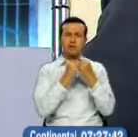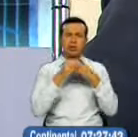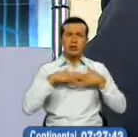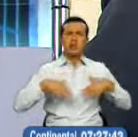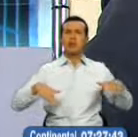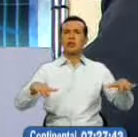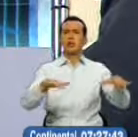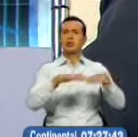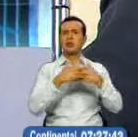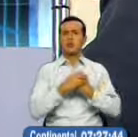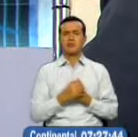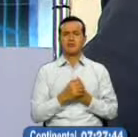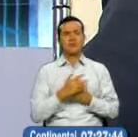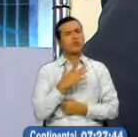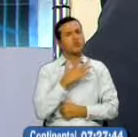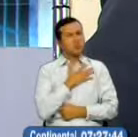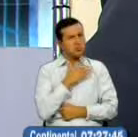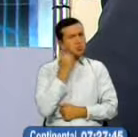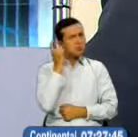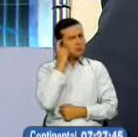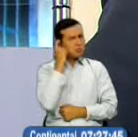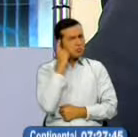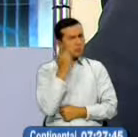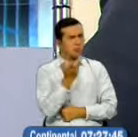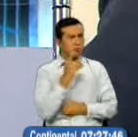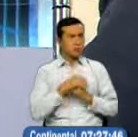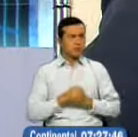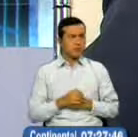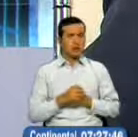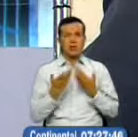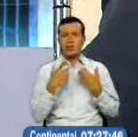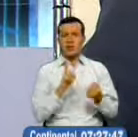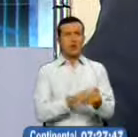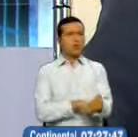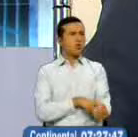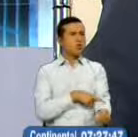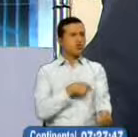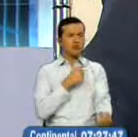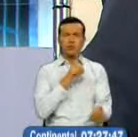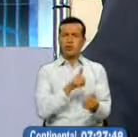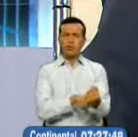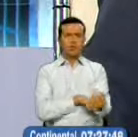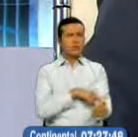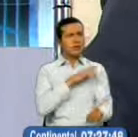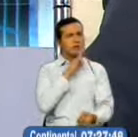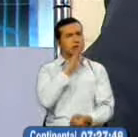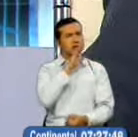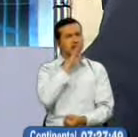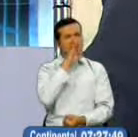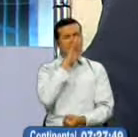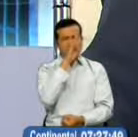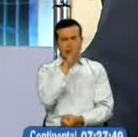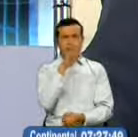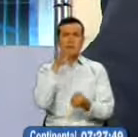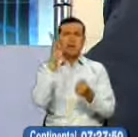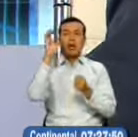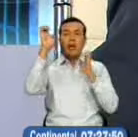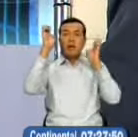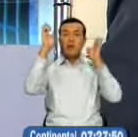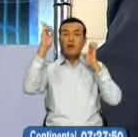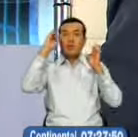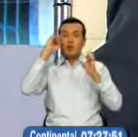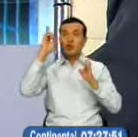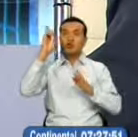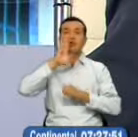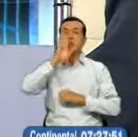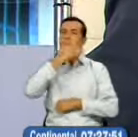Y me da la impresión que nos hemos acostumbrado a discutir las políticas públicas a partir del